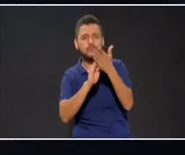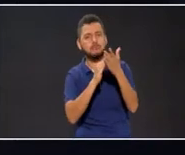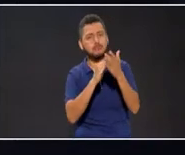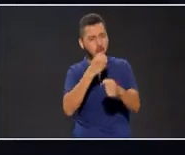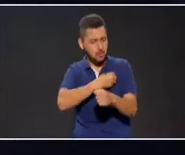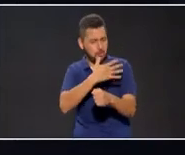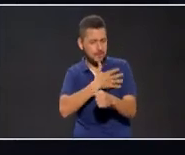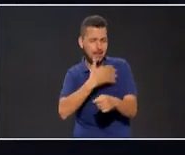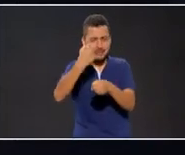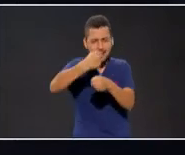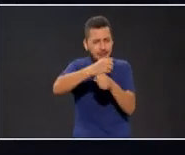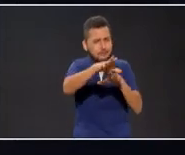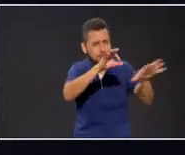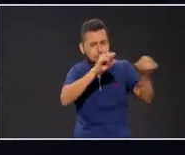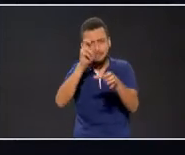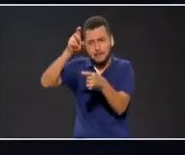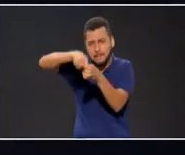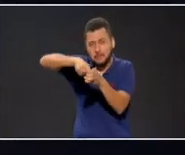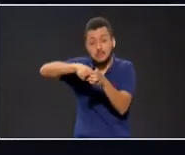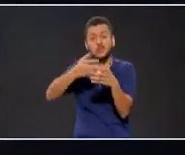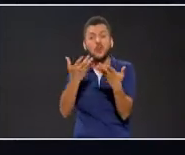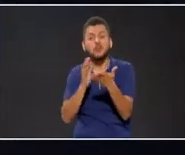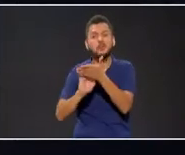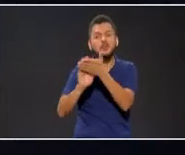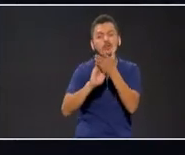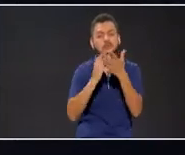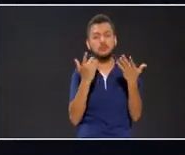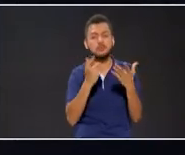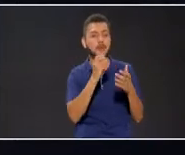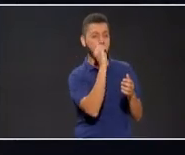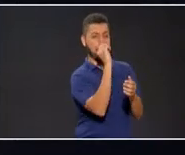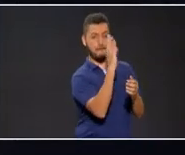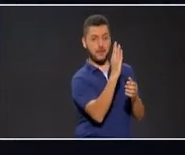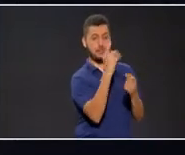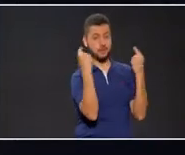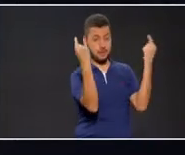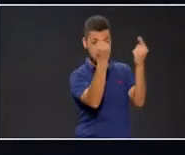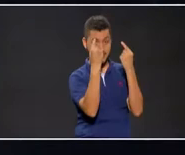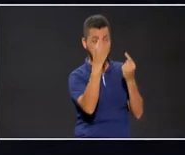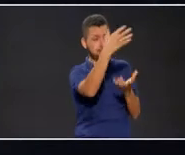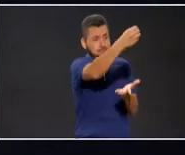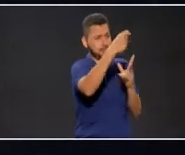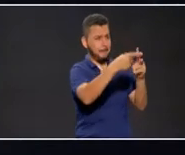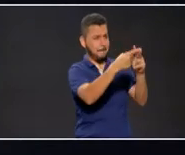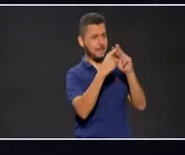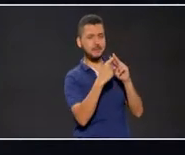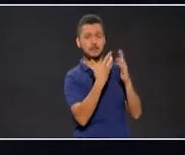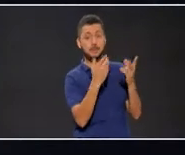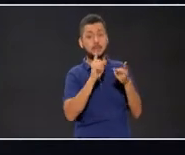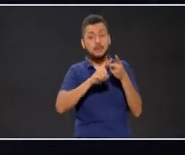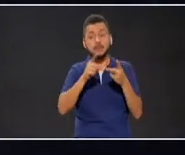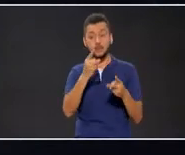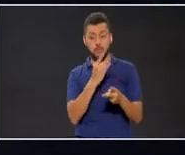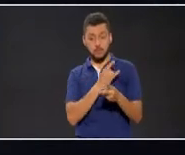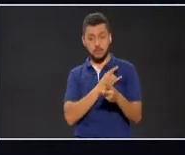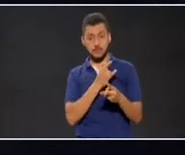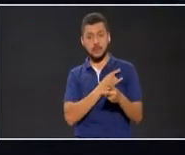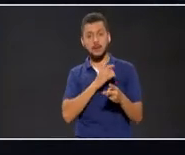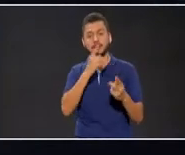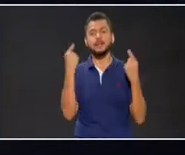necesitamos entonces crear el banco público de proyectos y emprendimiento en la universidad pública de medellín y otros aspectos bien